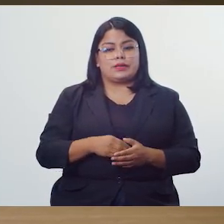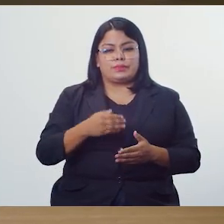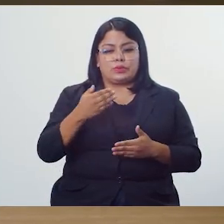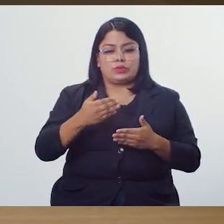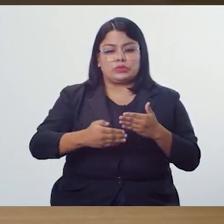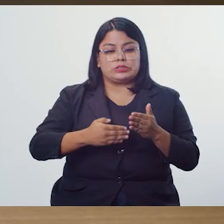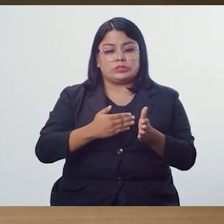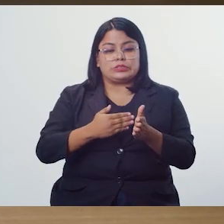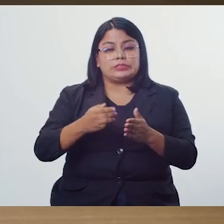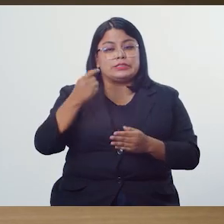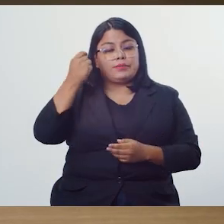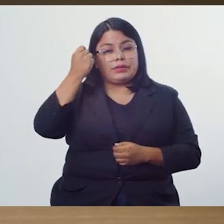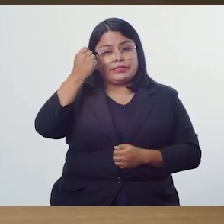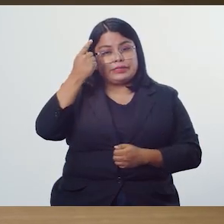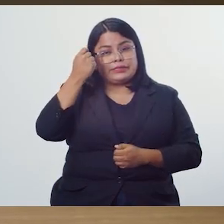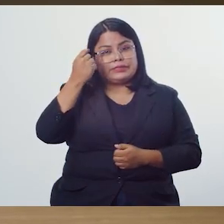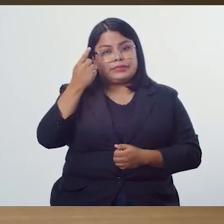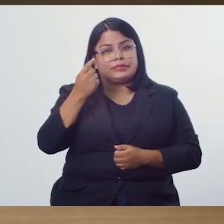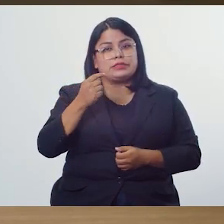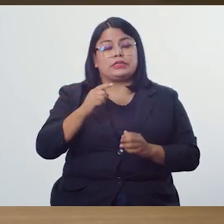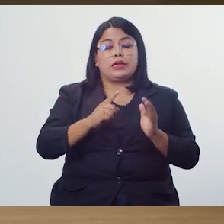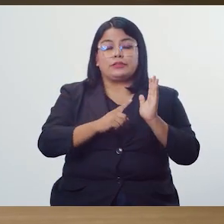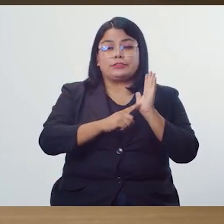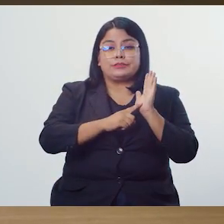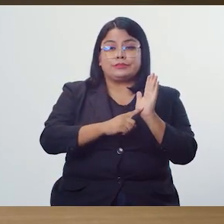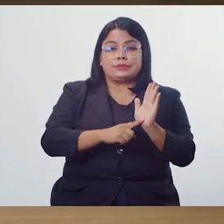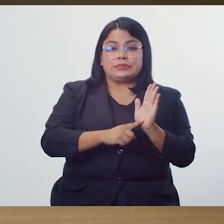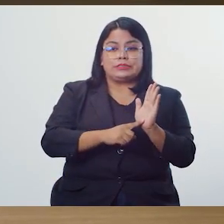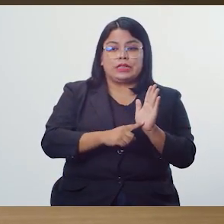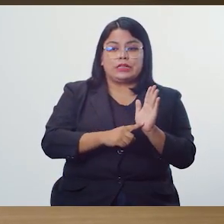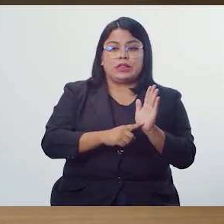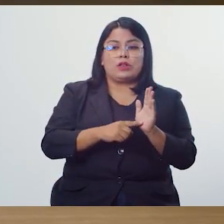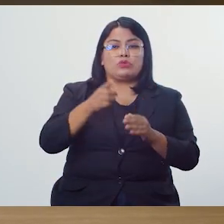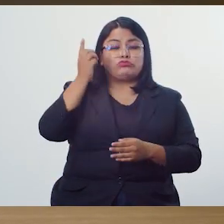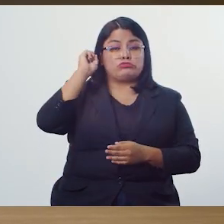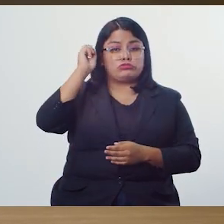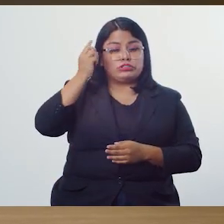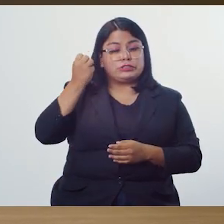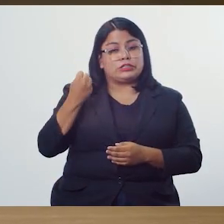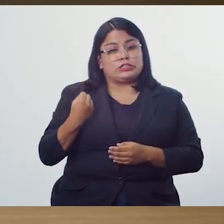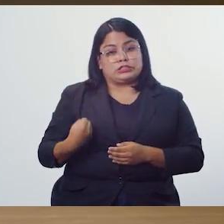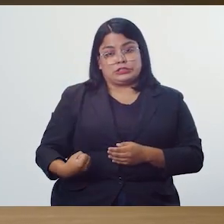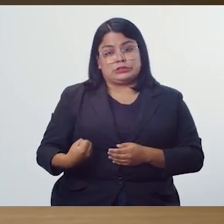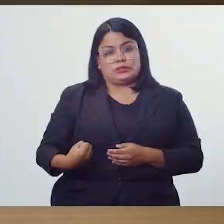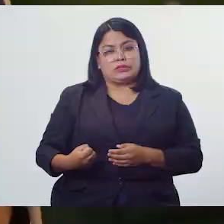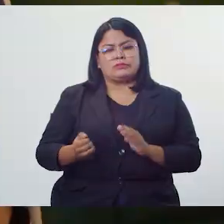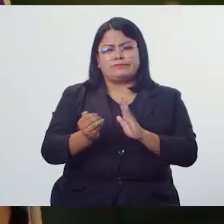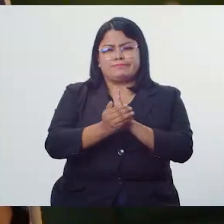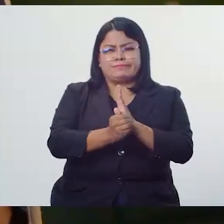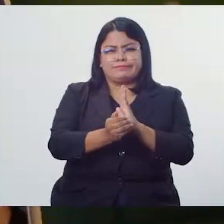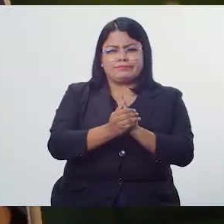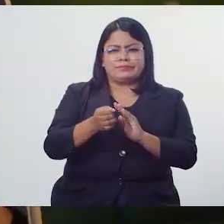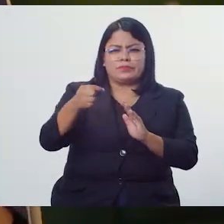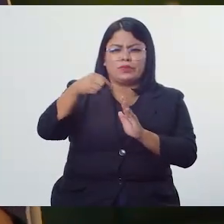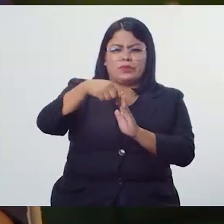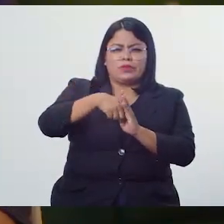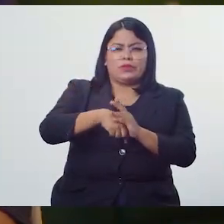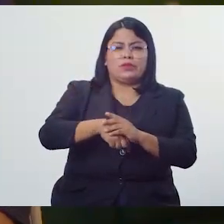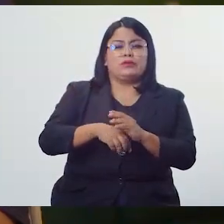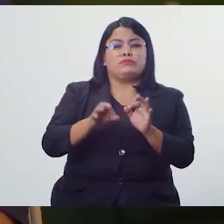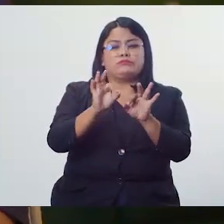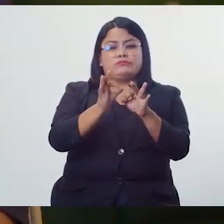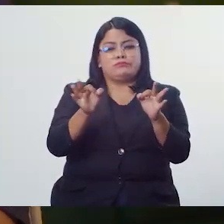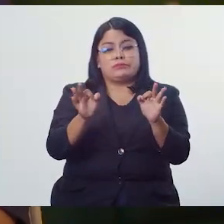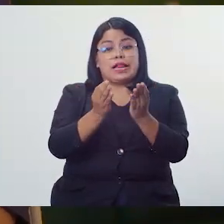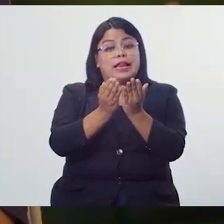fase inicial de la comprensión, en donde está comprobado que tanto los docentes como los estudiantes son capaces de profundizar en un